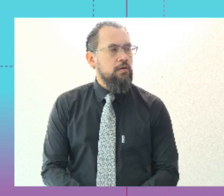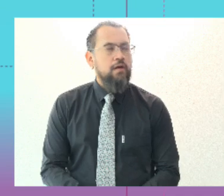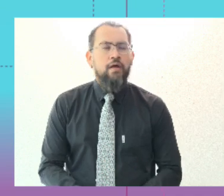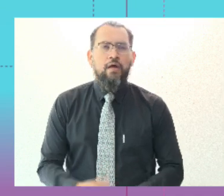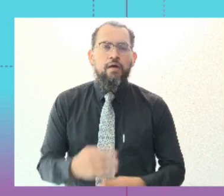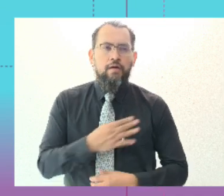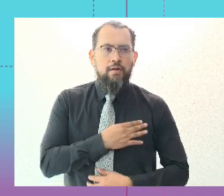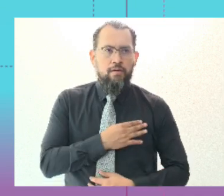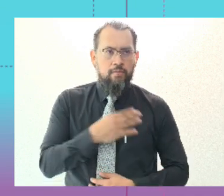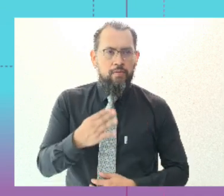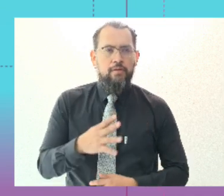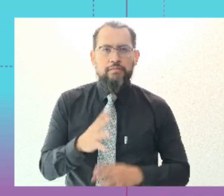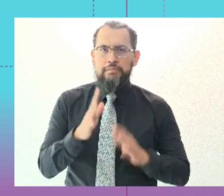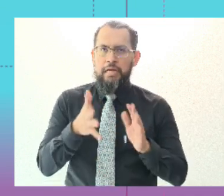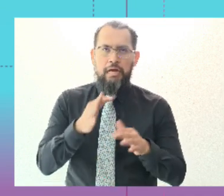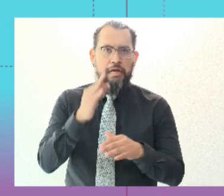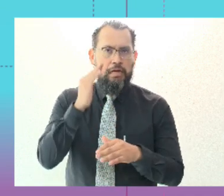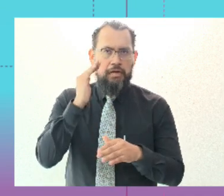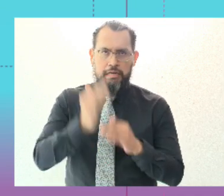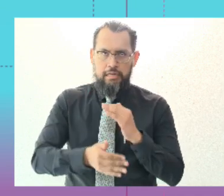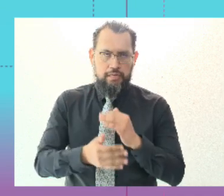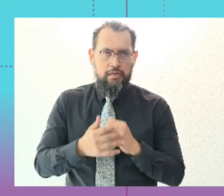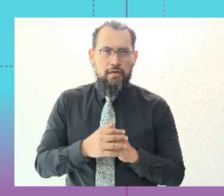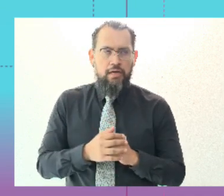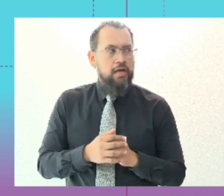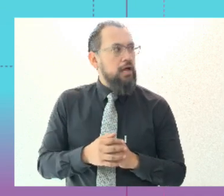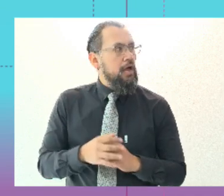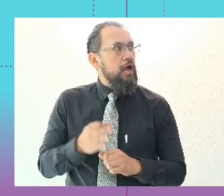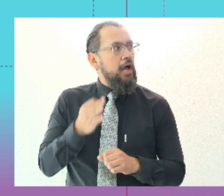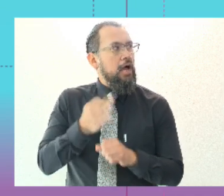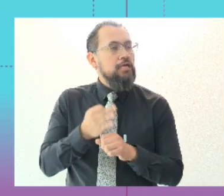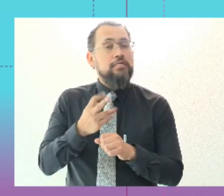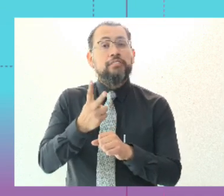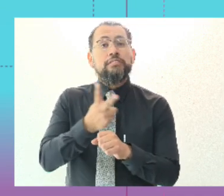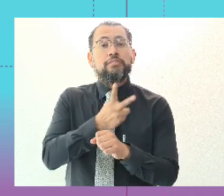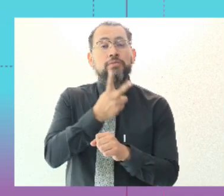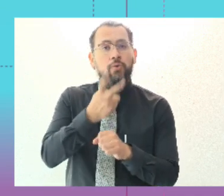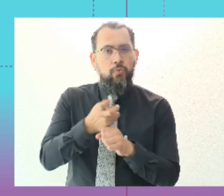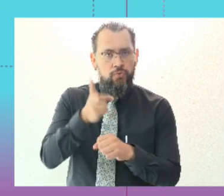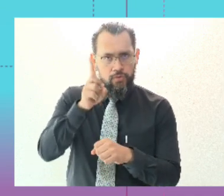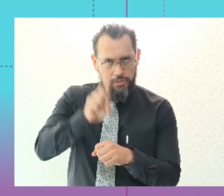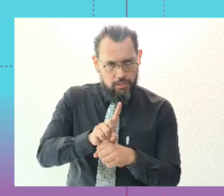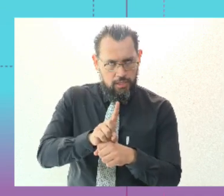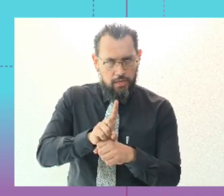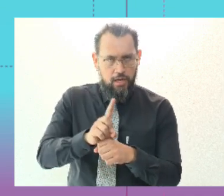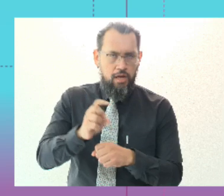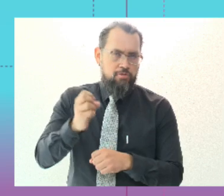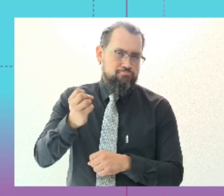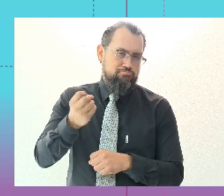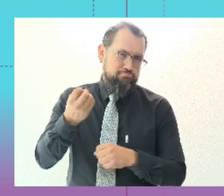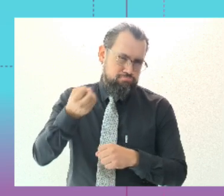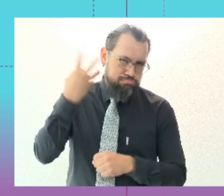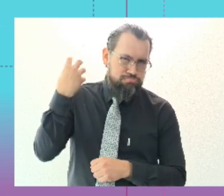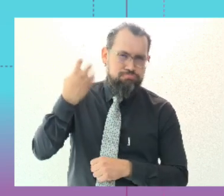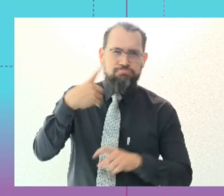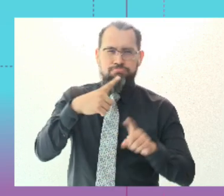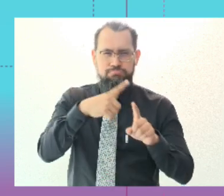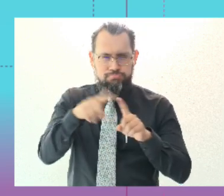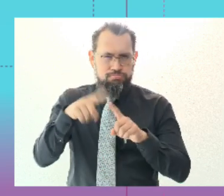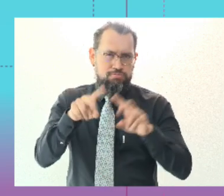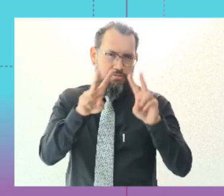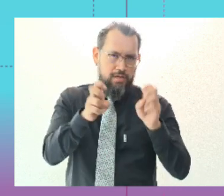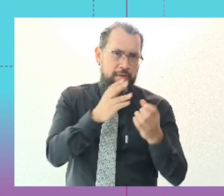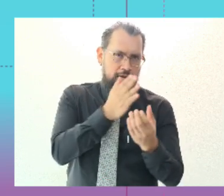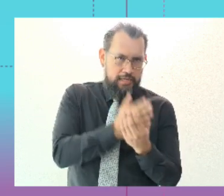Bueno, pues llegamos ya al final en este segundo día de estas jornadas archivísticas